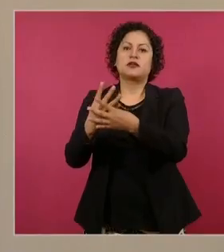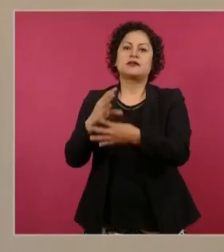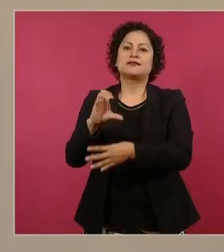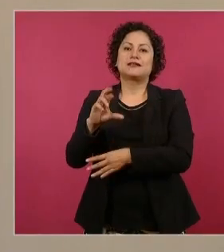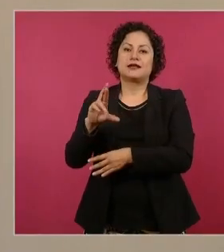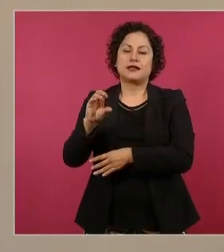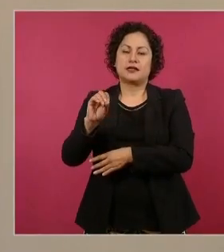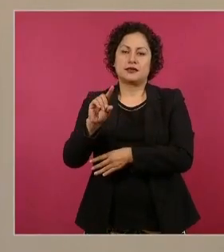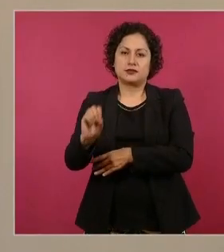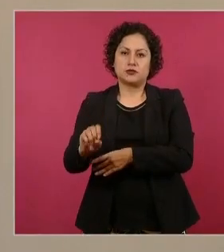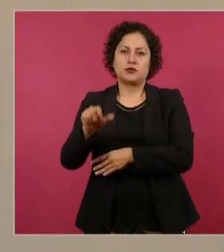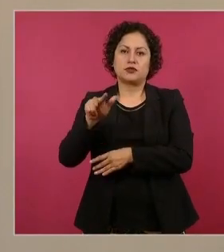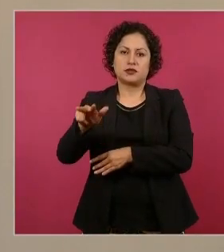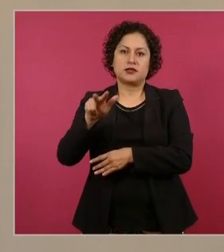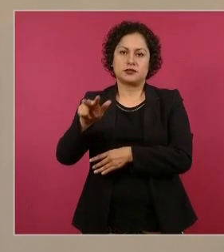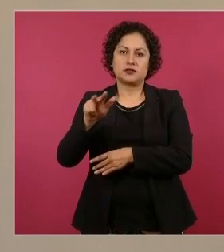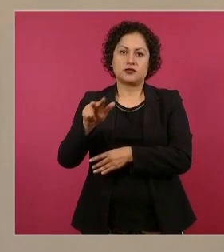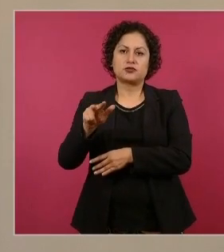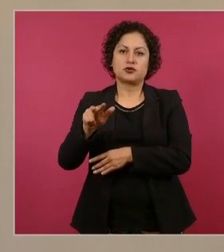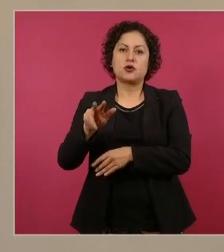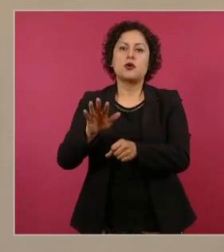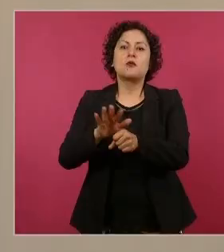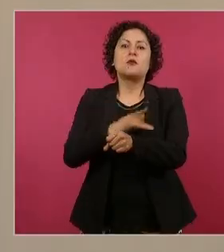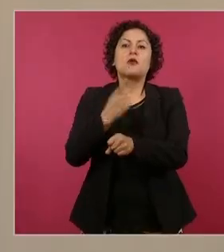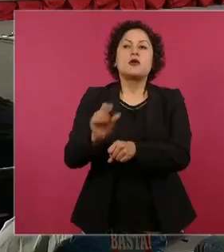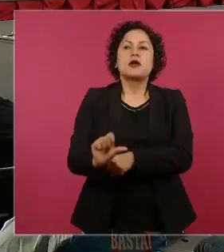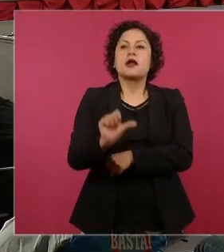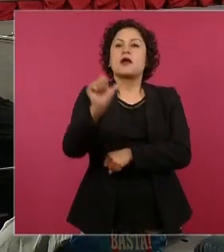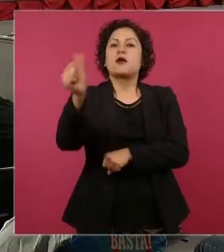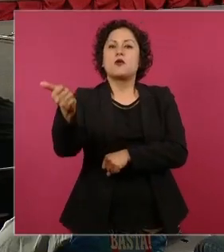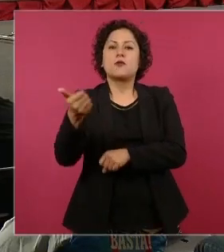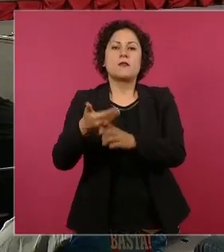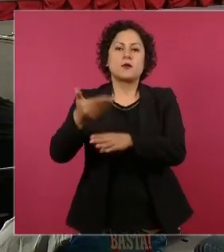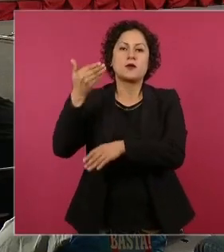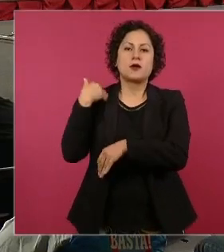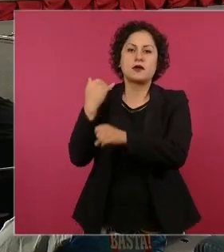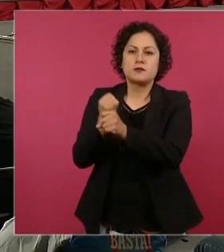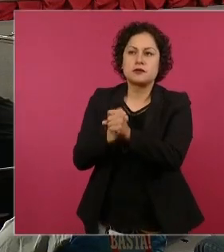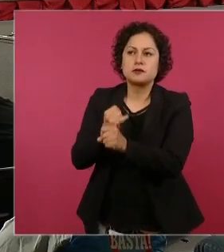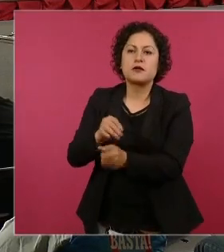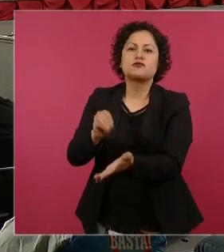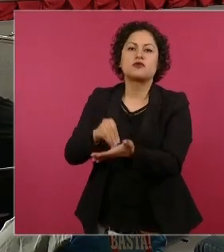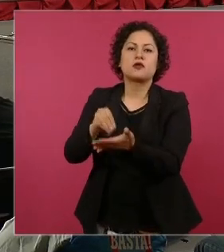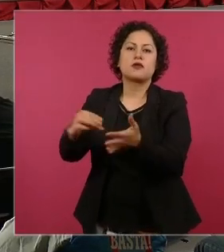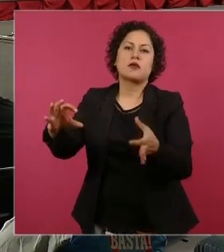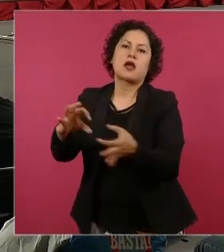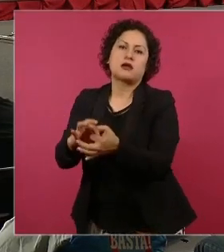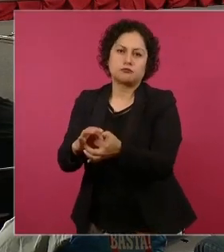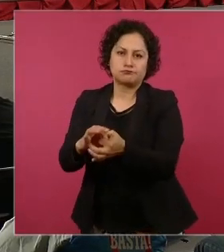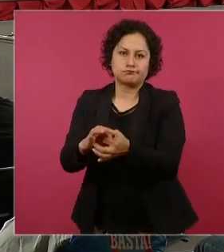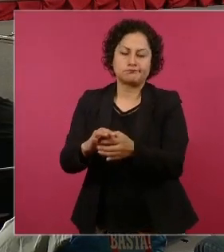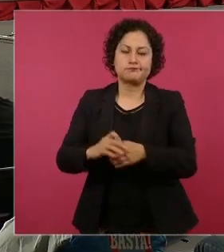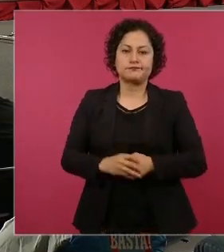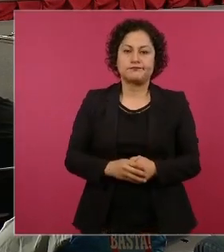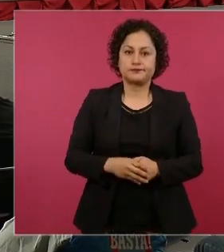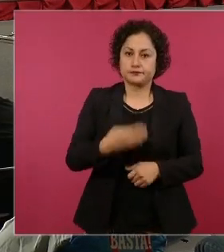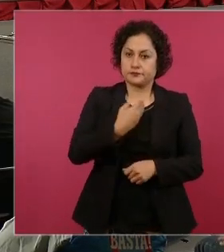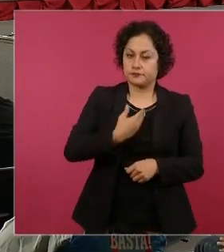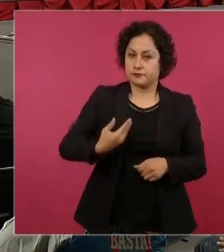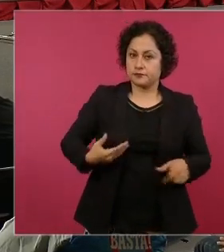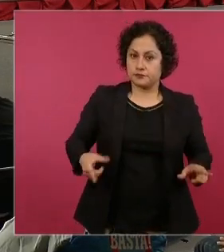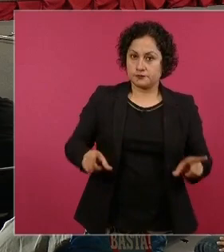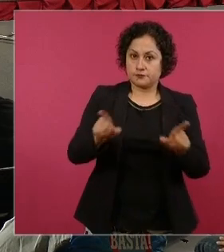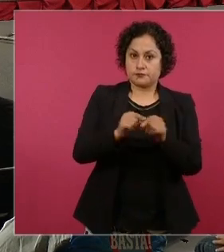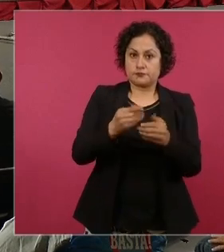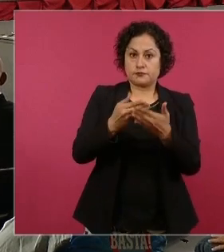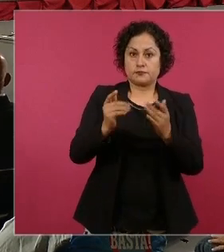ya que cumple una condena por otro proceso penal. ¿Sería cuánto, señor presidente? Me permito ceder el